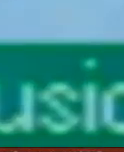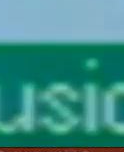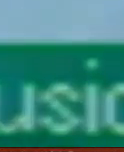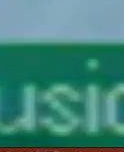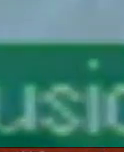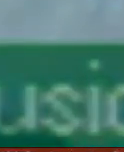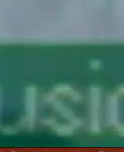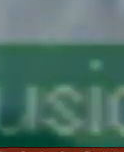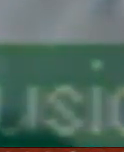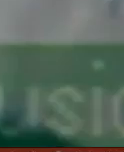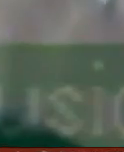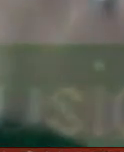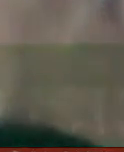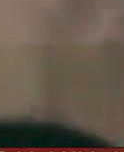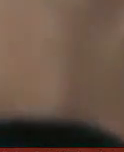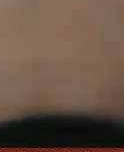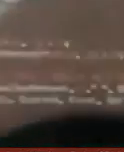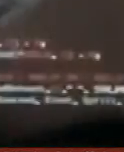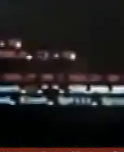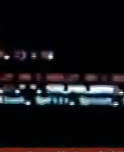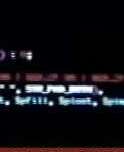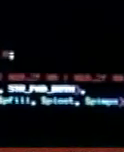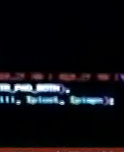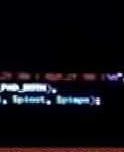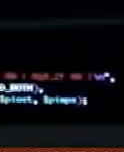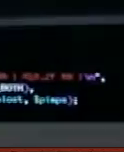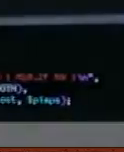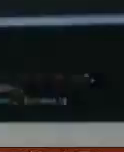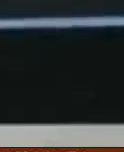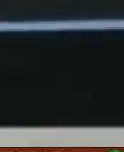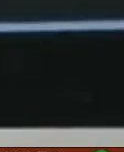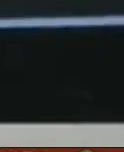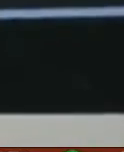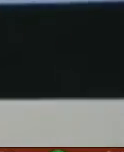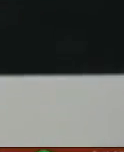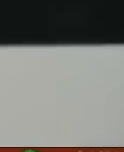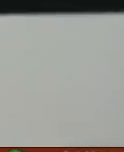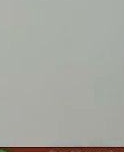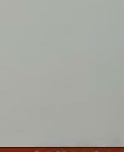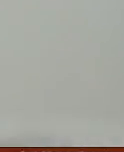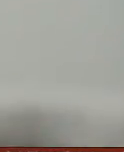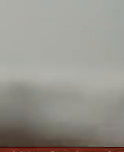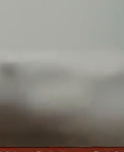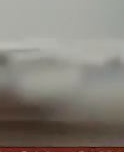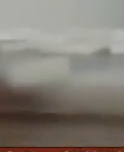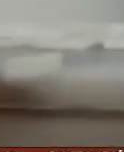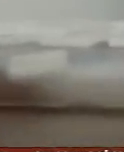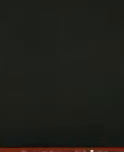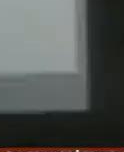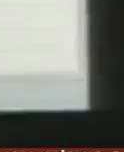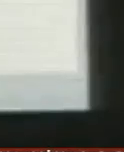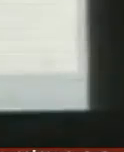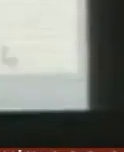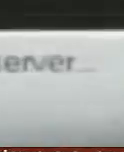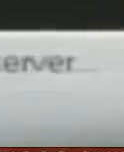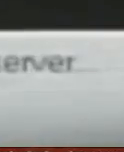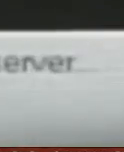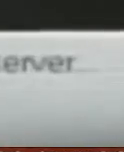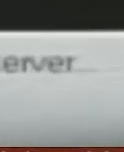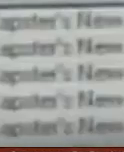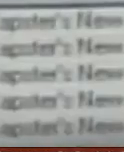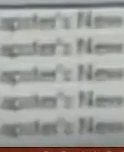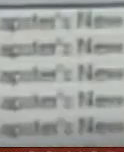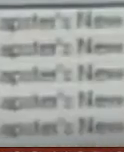$250 millones por parte del multimillonario Sean Parker. Él es el cofundador de Napster, a lo mejor ustedes se acordarán de este